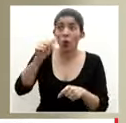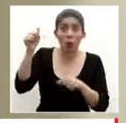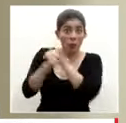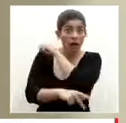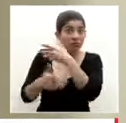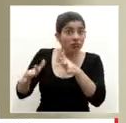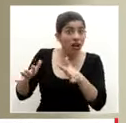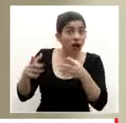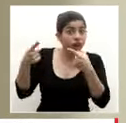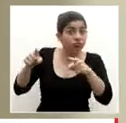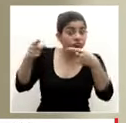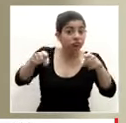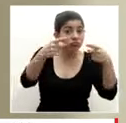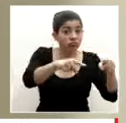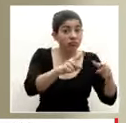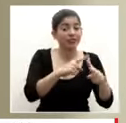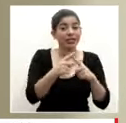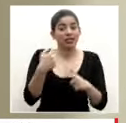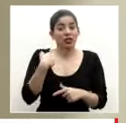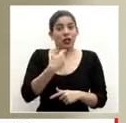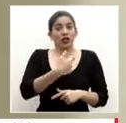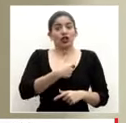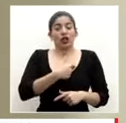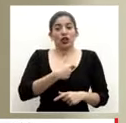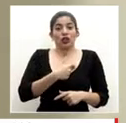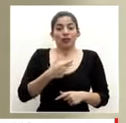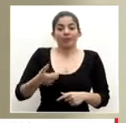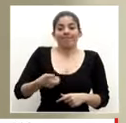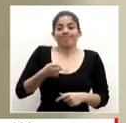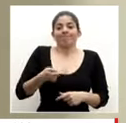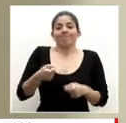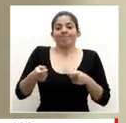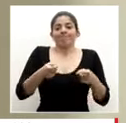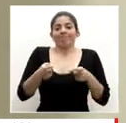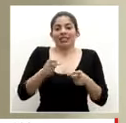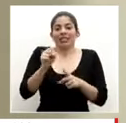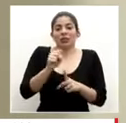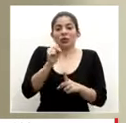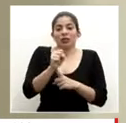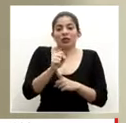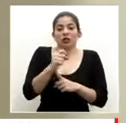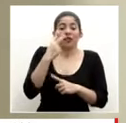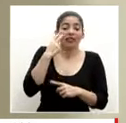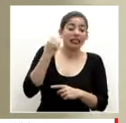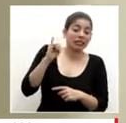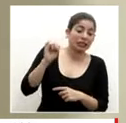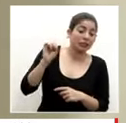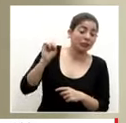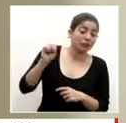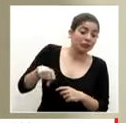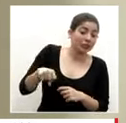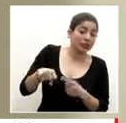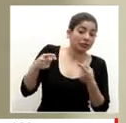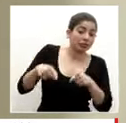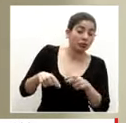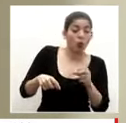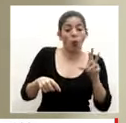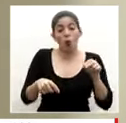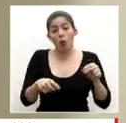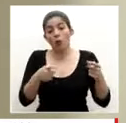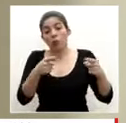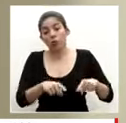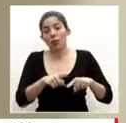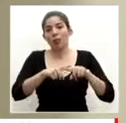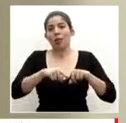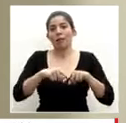países. Así que tenemos nosotros el sartén por el mango para decir, aquí no va a ocurrir, pero tenemos todos y todas que actuar bajo